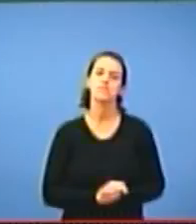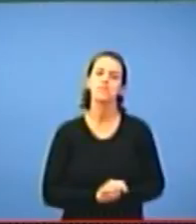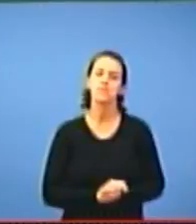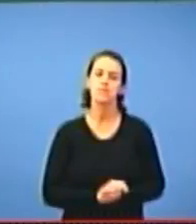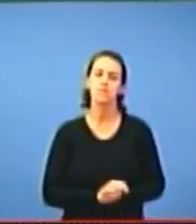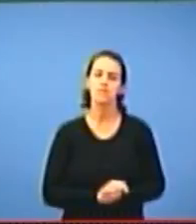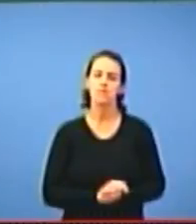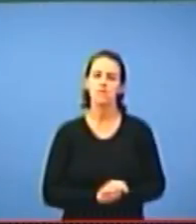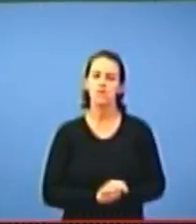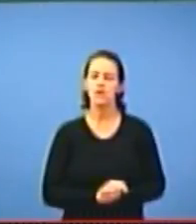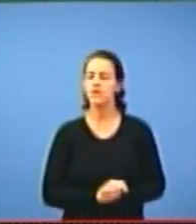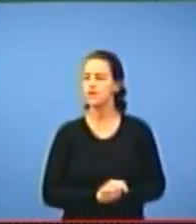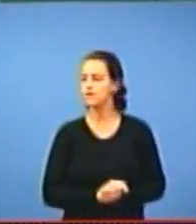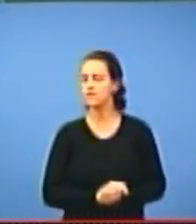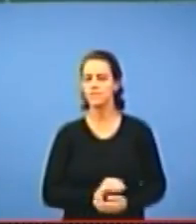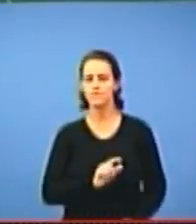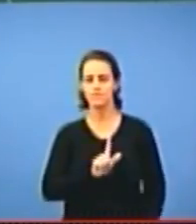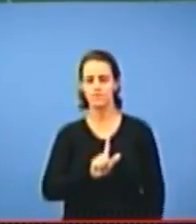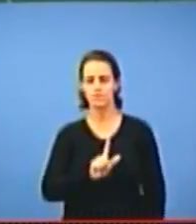Lamentaciones,